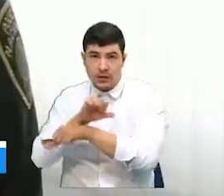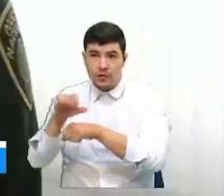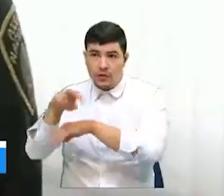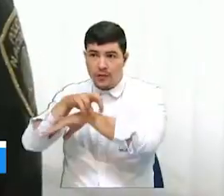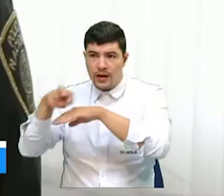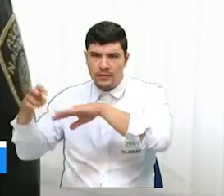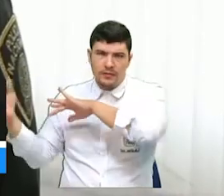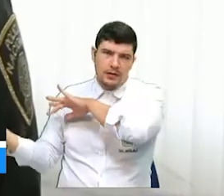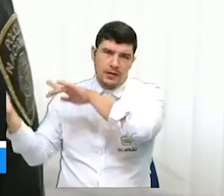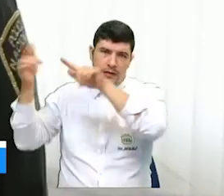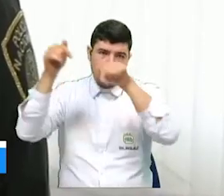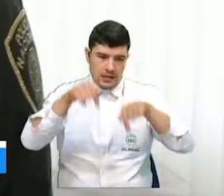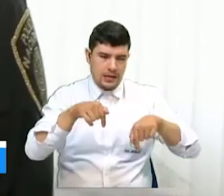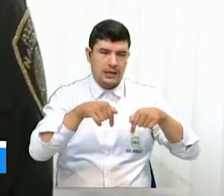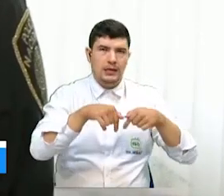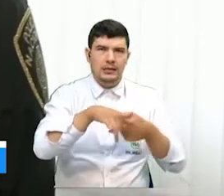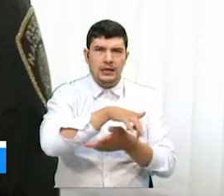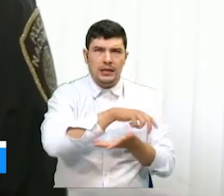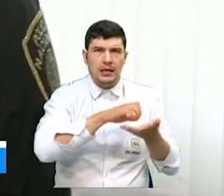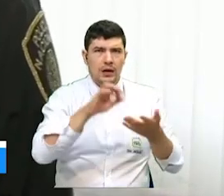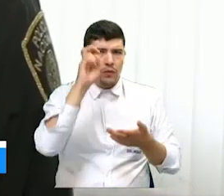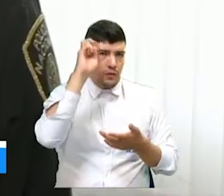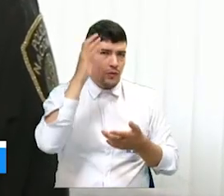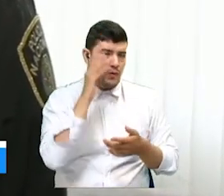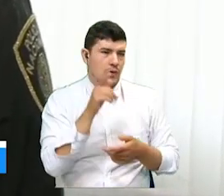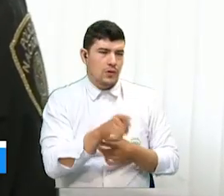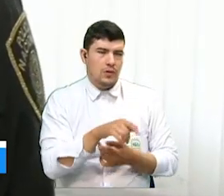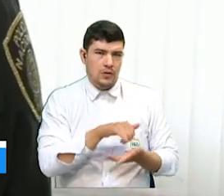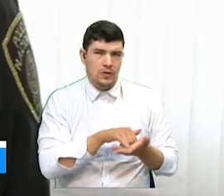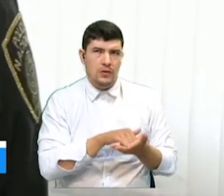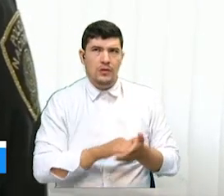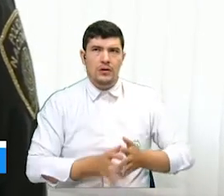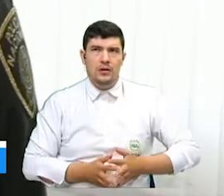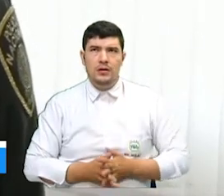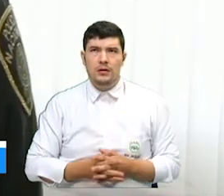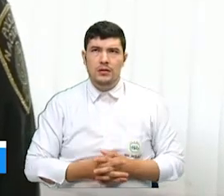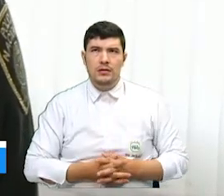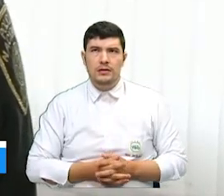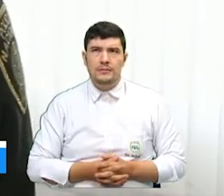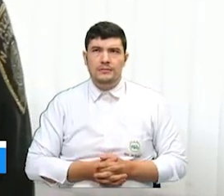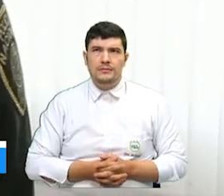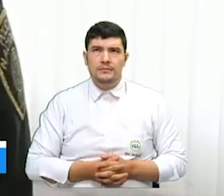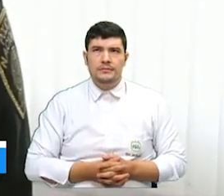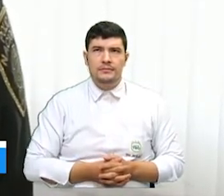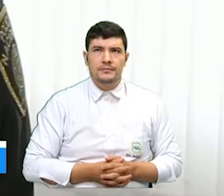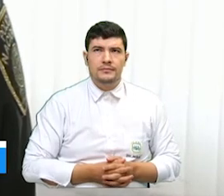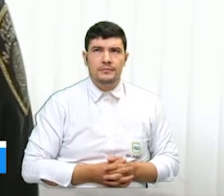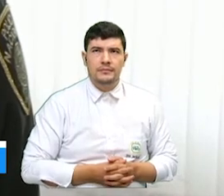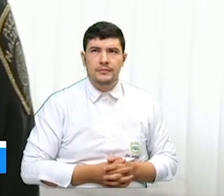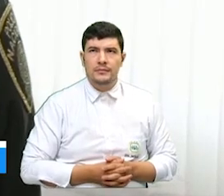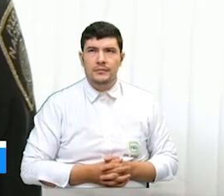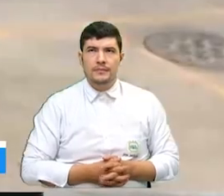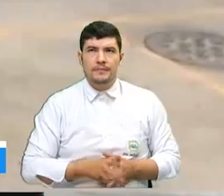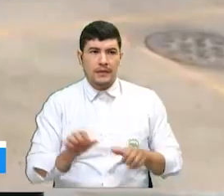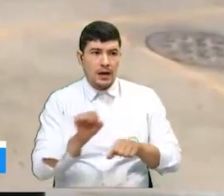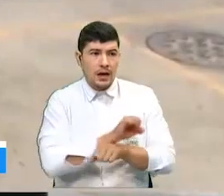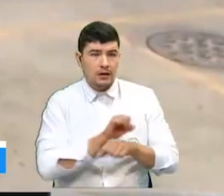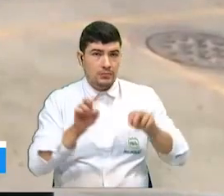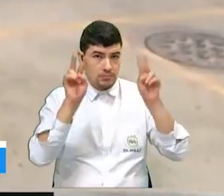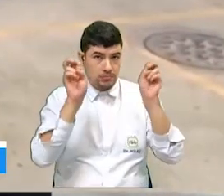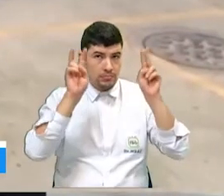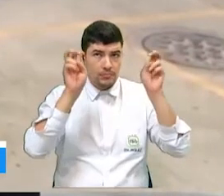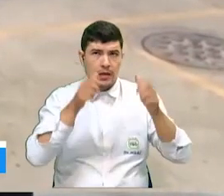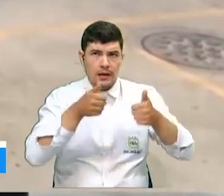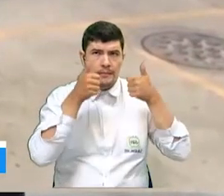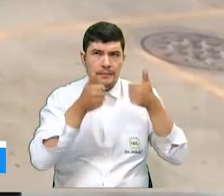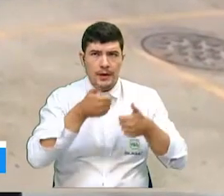los traen a comercializarlos acá mediante la modalidad del gemeleo, que son carros que aparentemente están bien porque